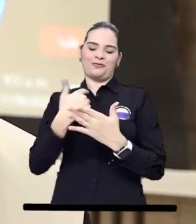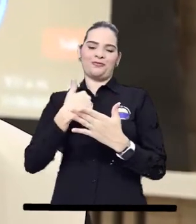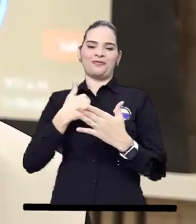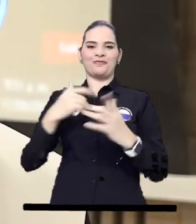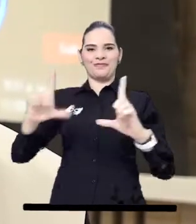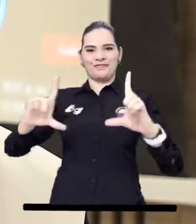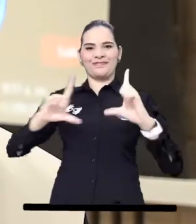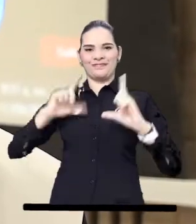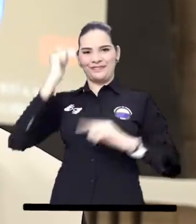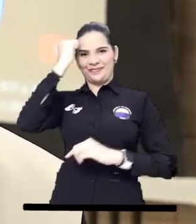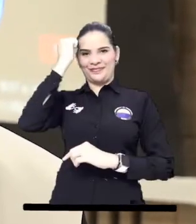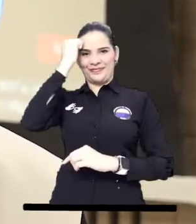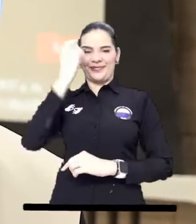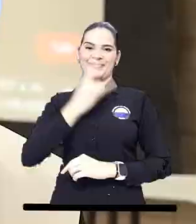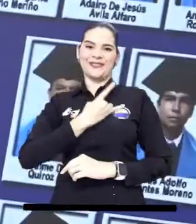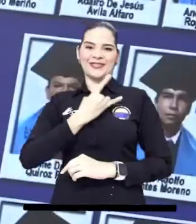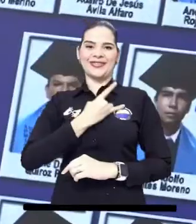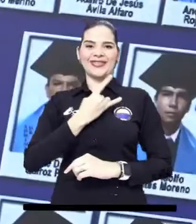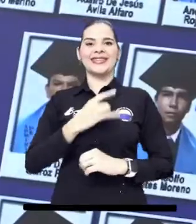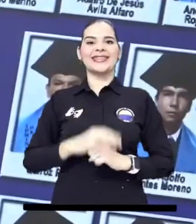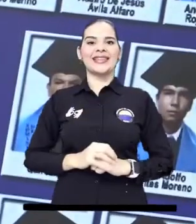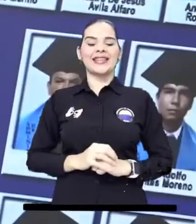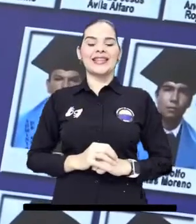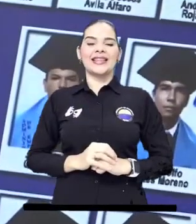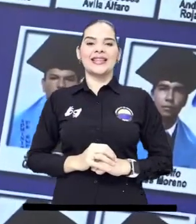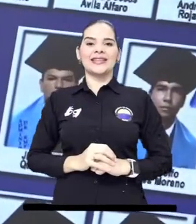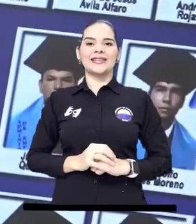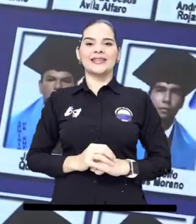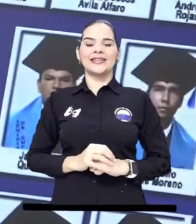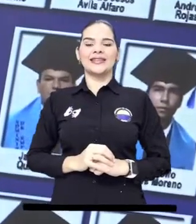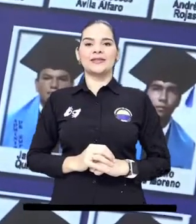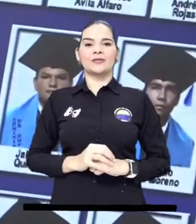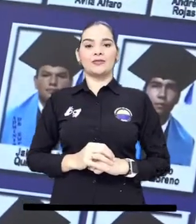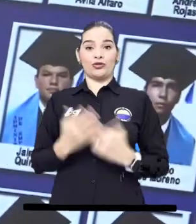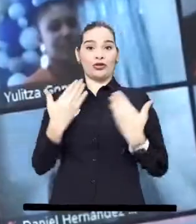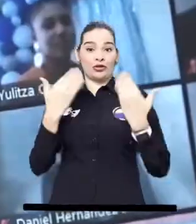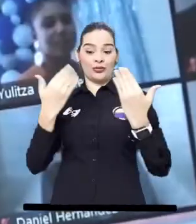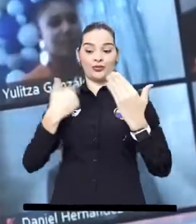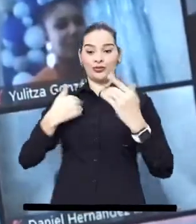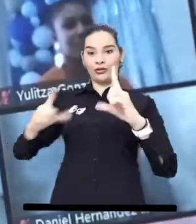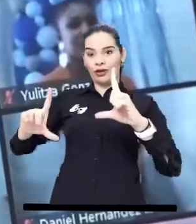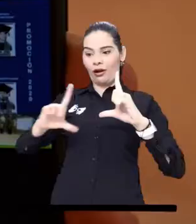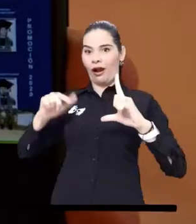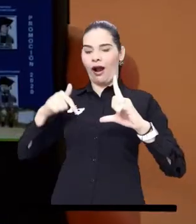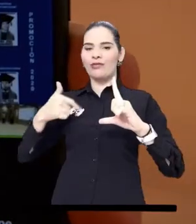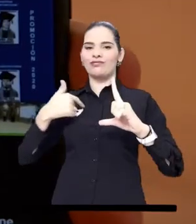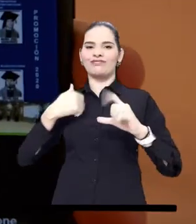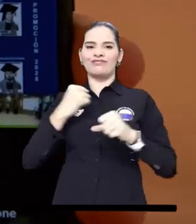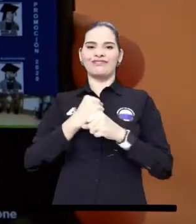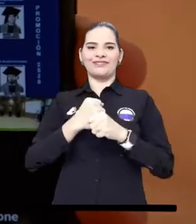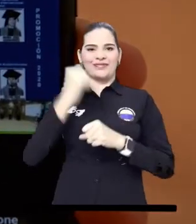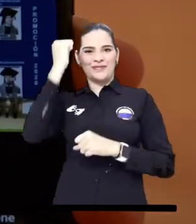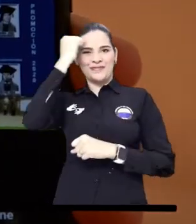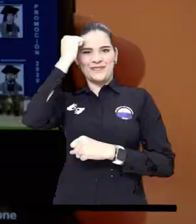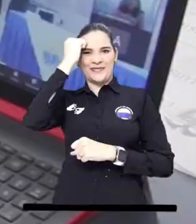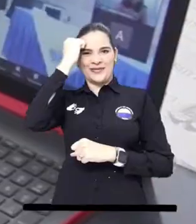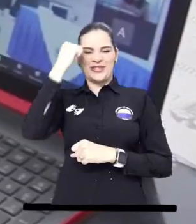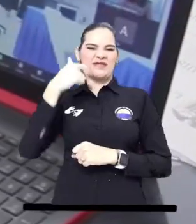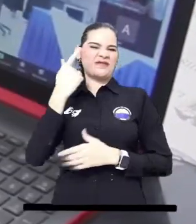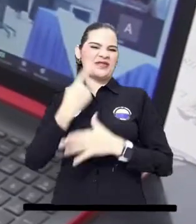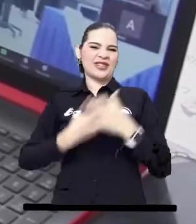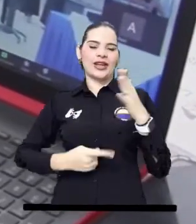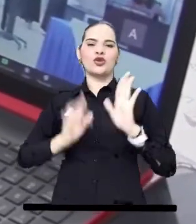especialista en docencia universitaria, el cual actualmente me ha servido para desempeñarme como docente